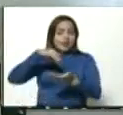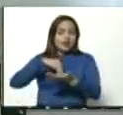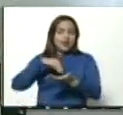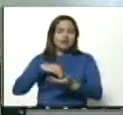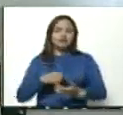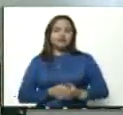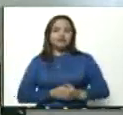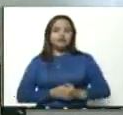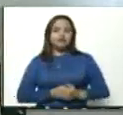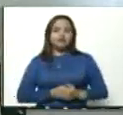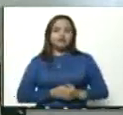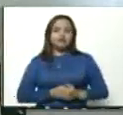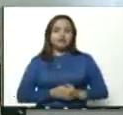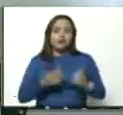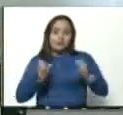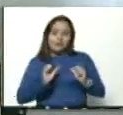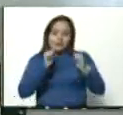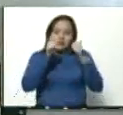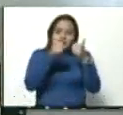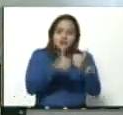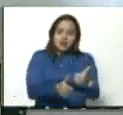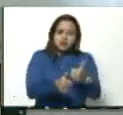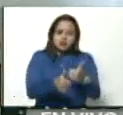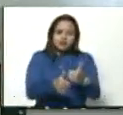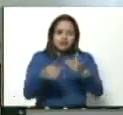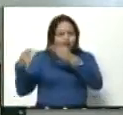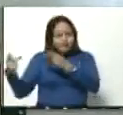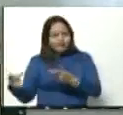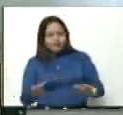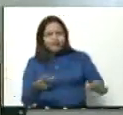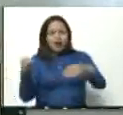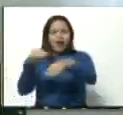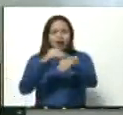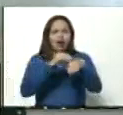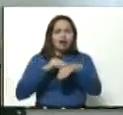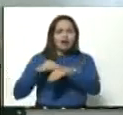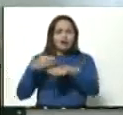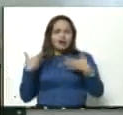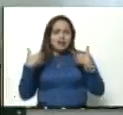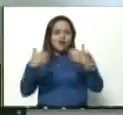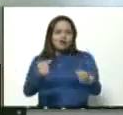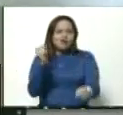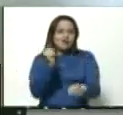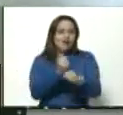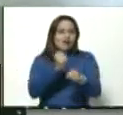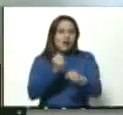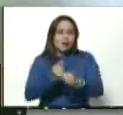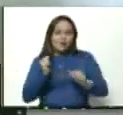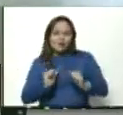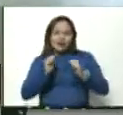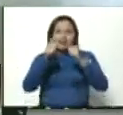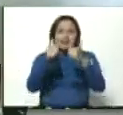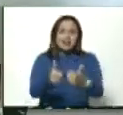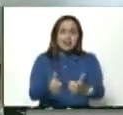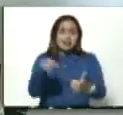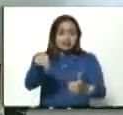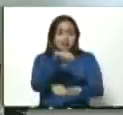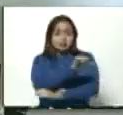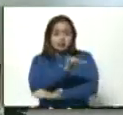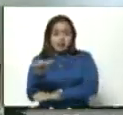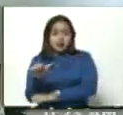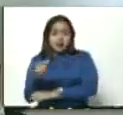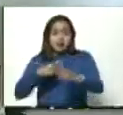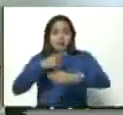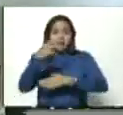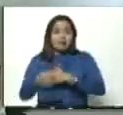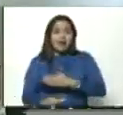Miranda, iniciando y convocando a todo el personal de salud para iniciar durante esta semana el